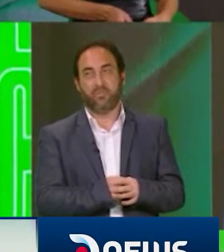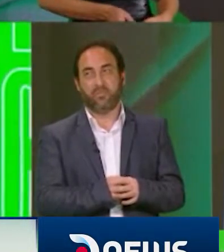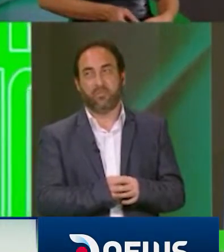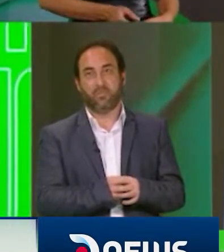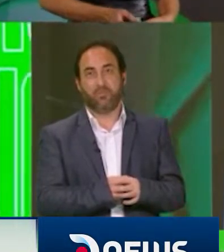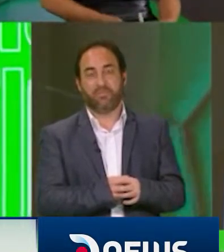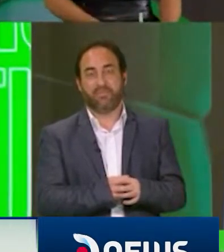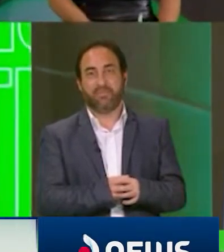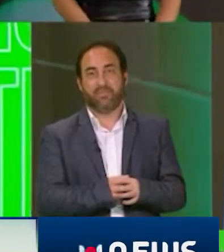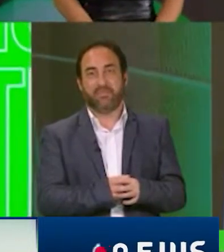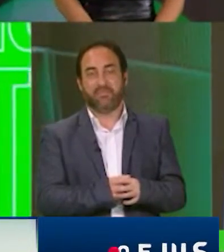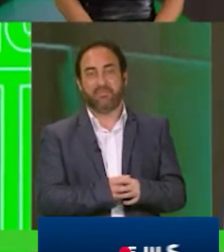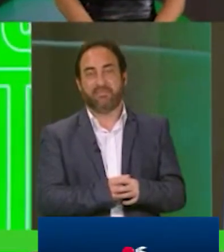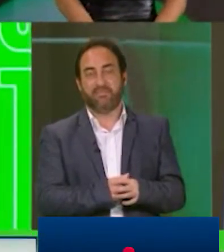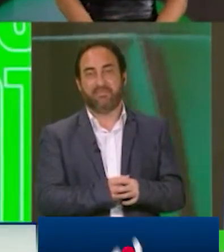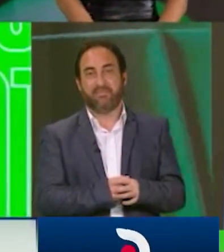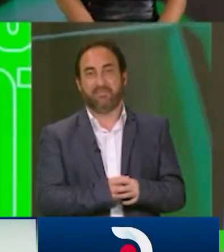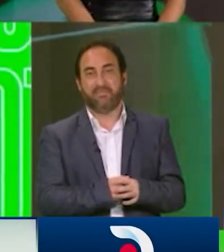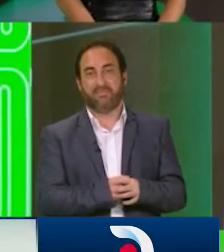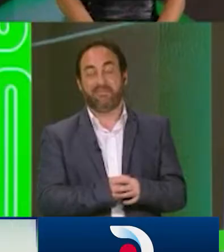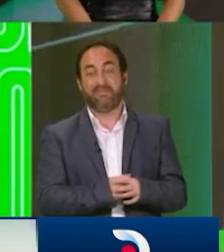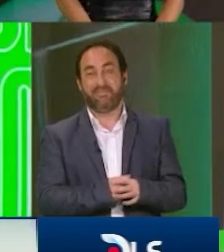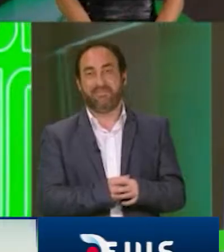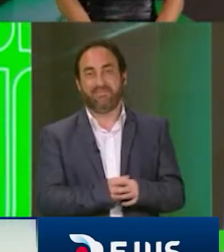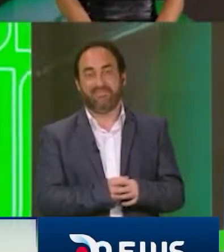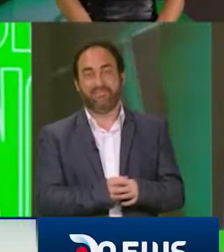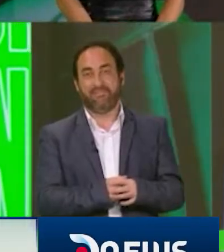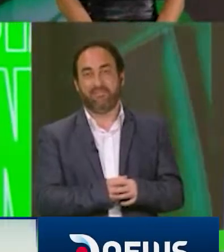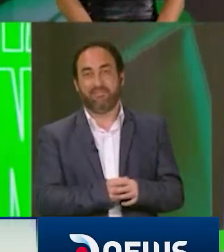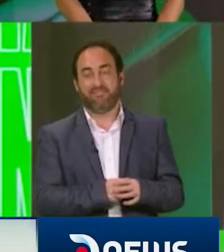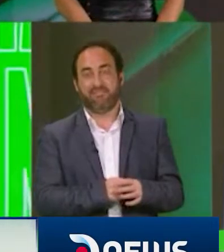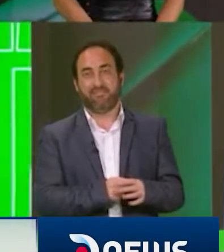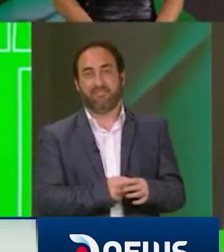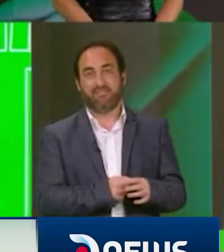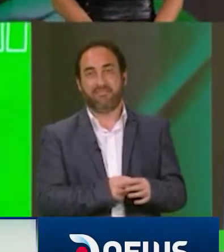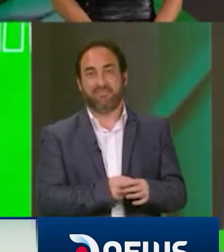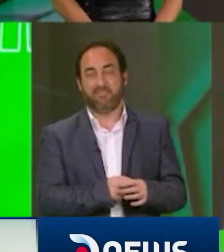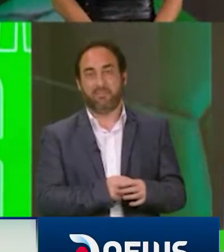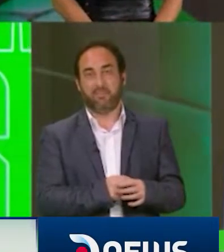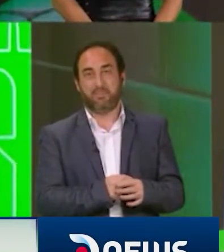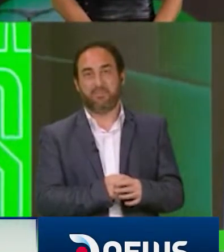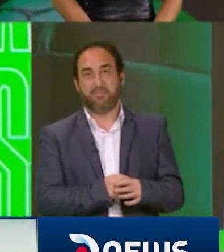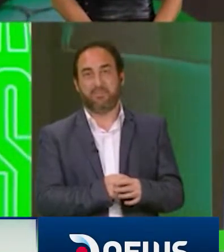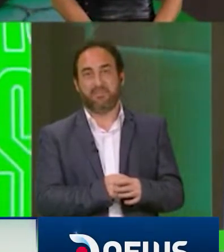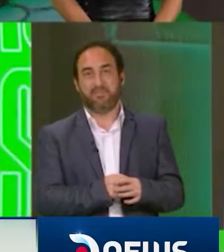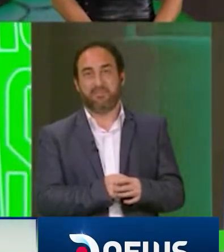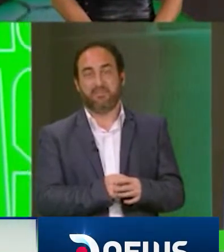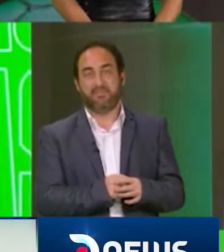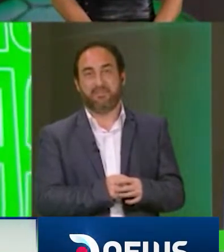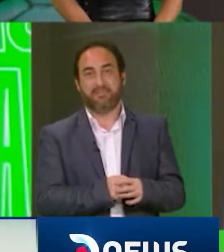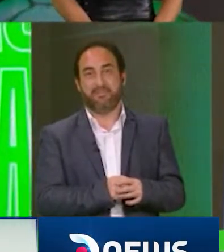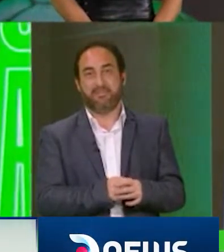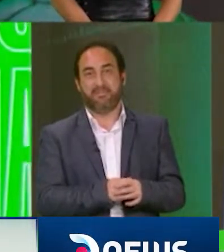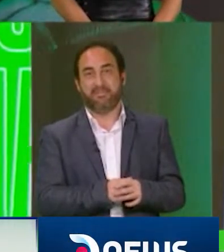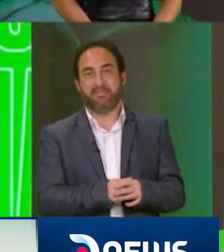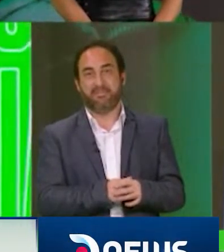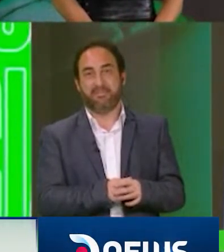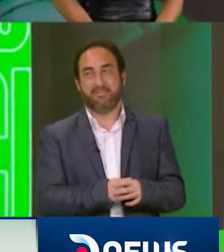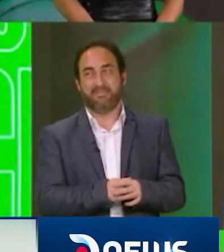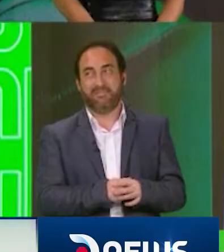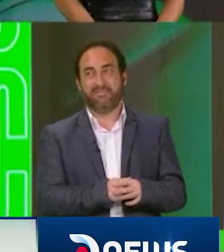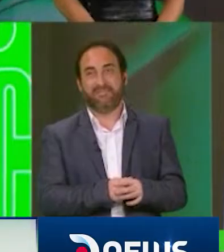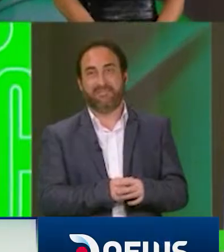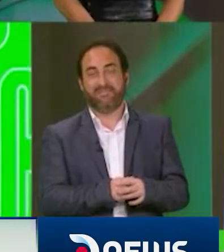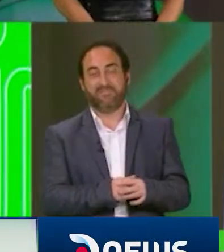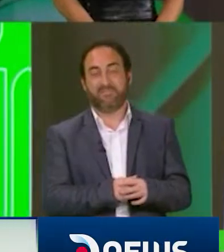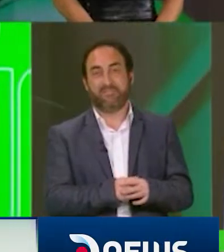te entrego una de tres. Esta es la primera de tres. En la finalísima, este año me tocó, bueno, el año pasado,